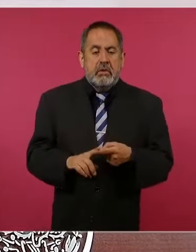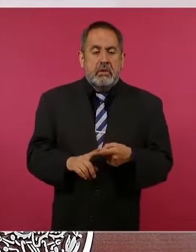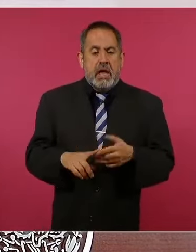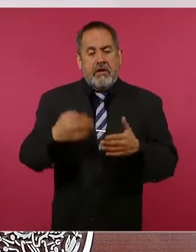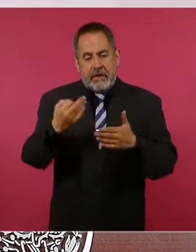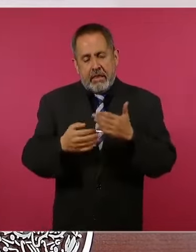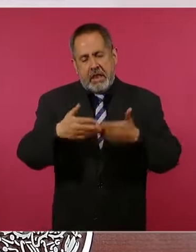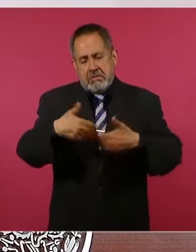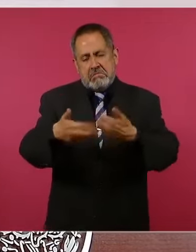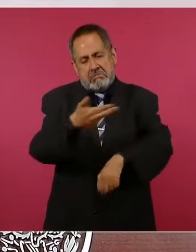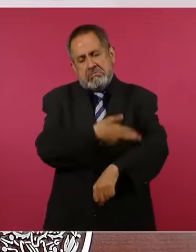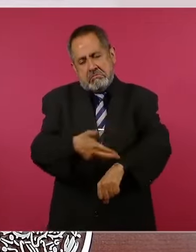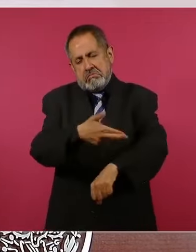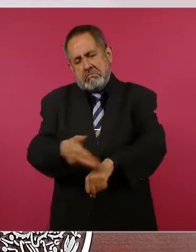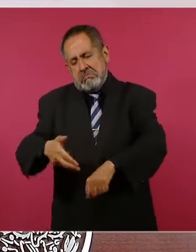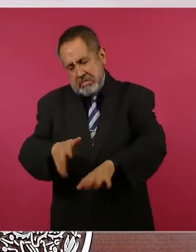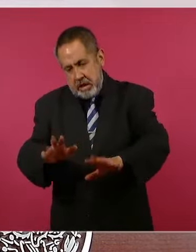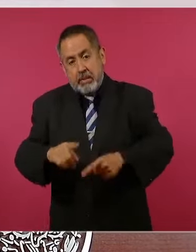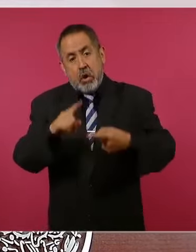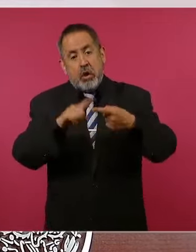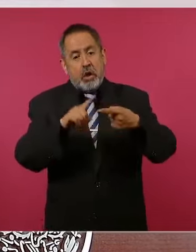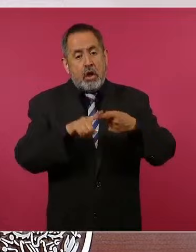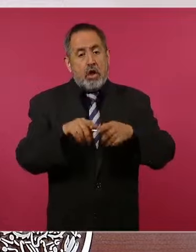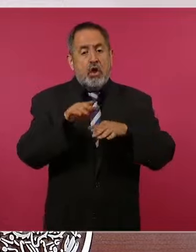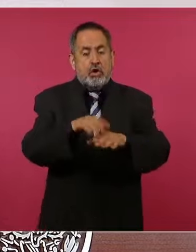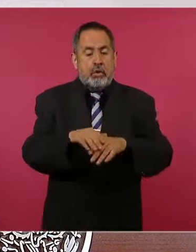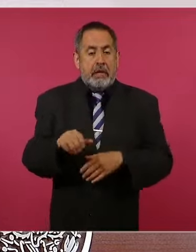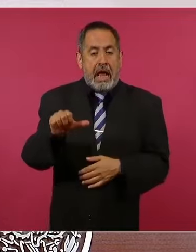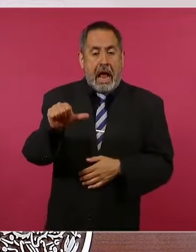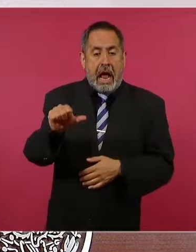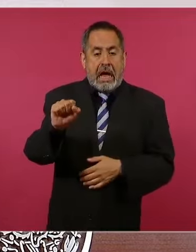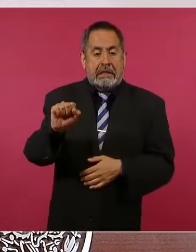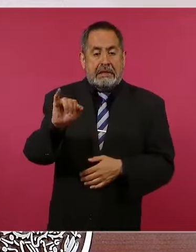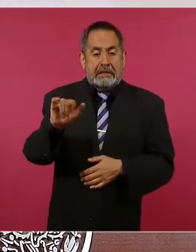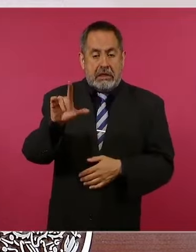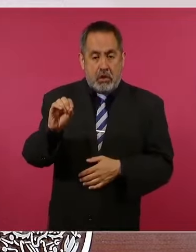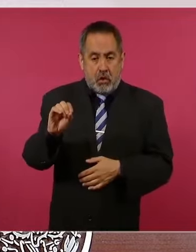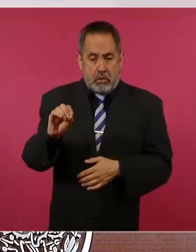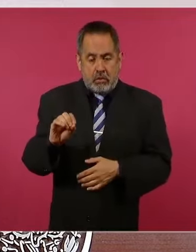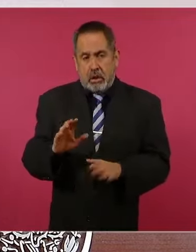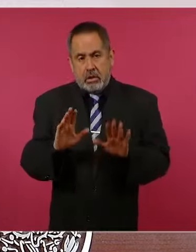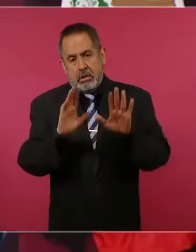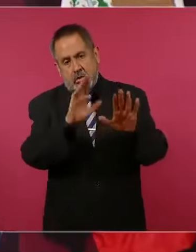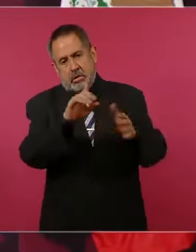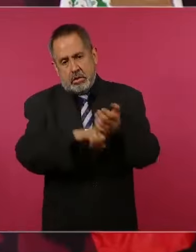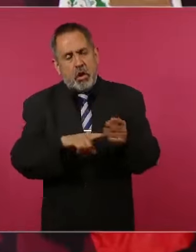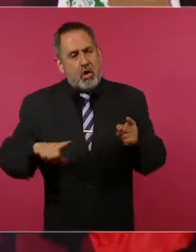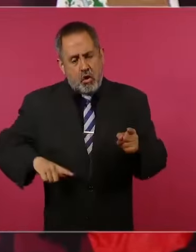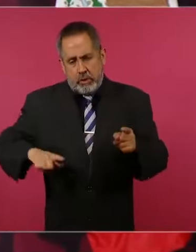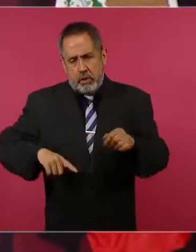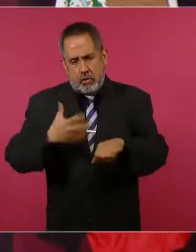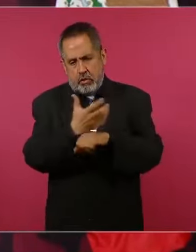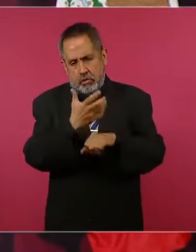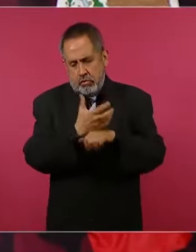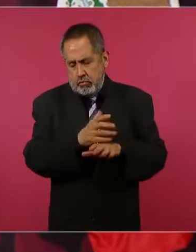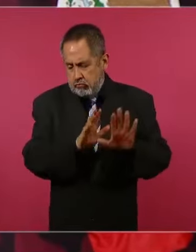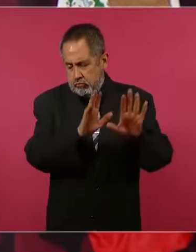todo el procedimiento legal, acerca del asilo, que eso corresponde al gobierno